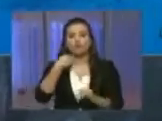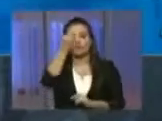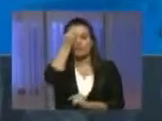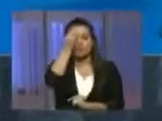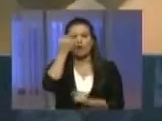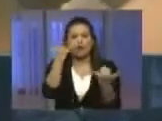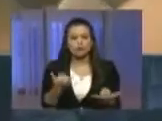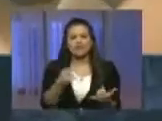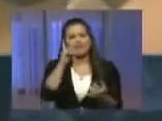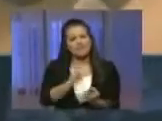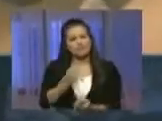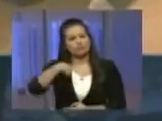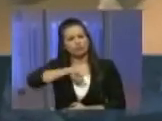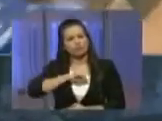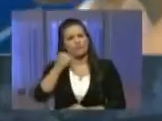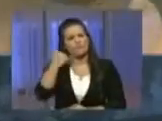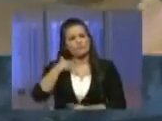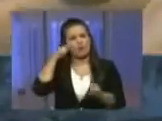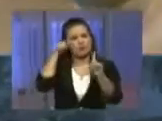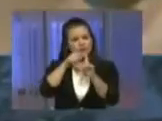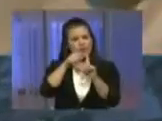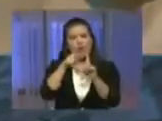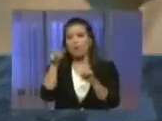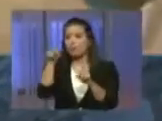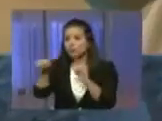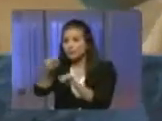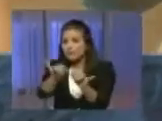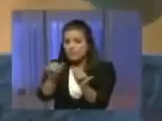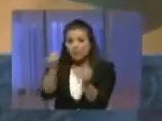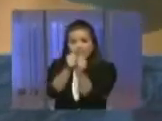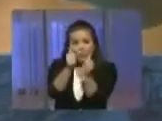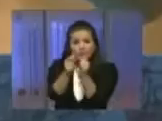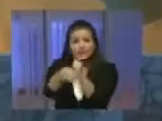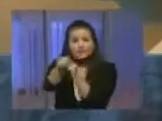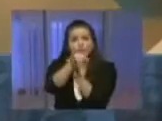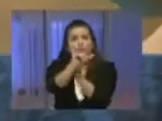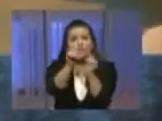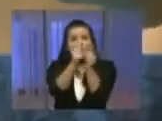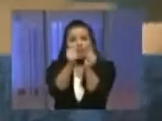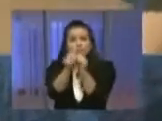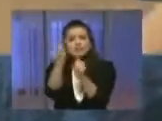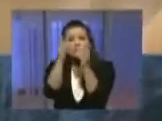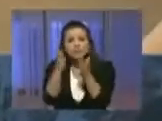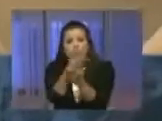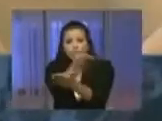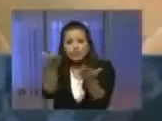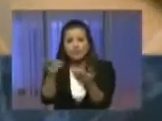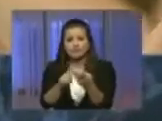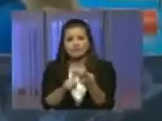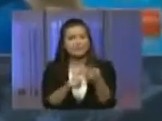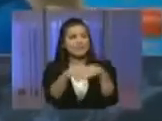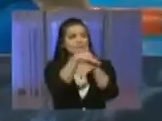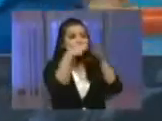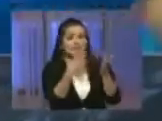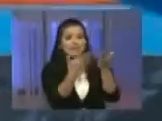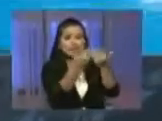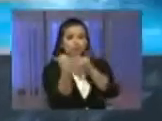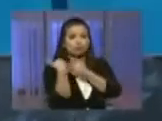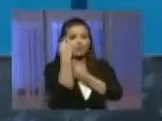gran reto a atletas de la patria deportistas de la patria ministro